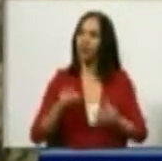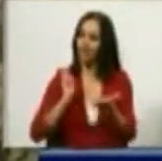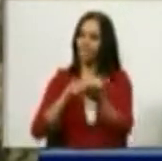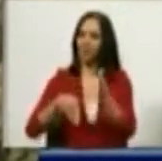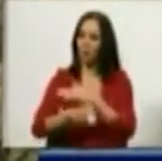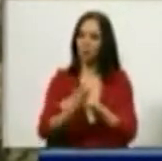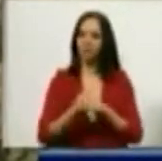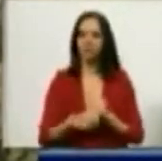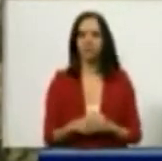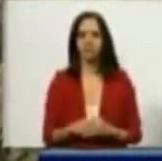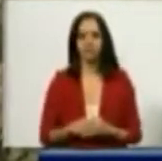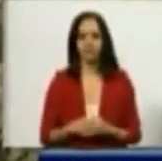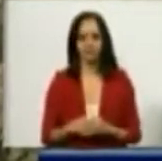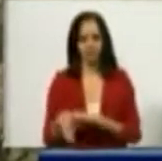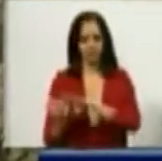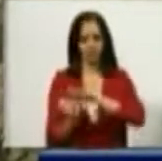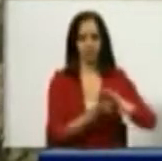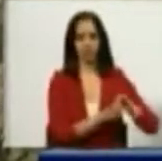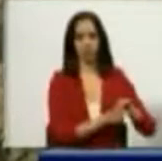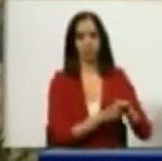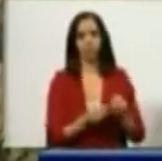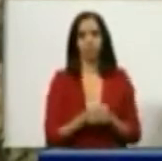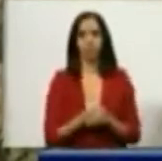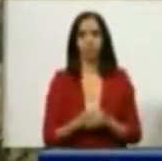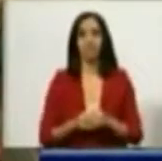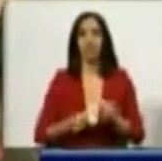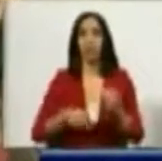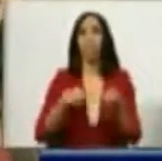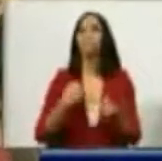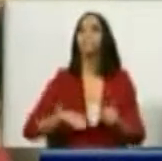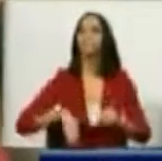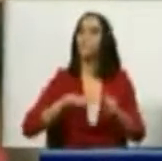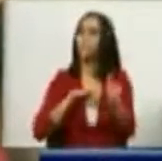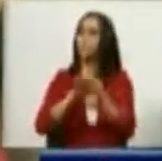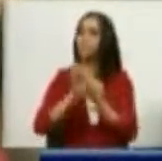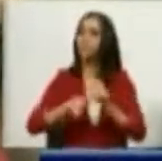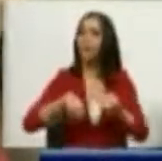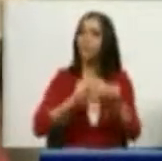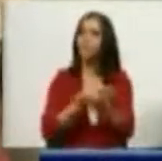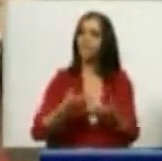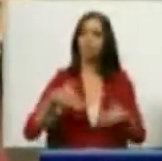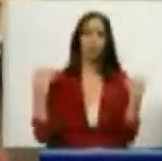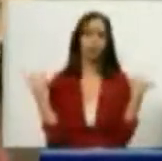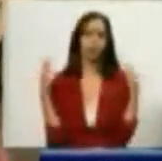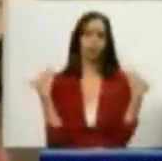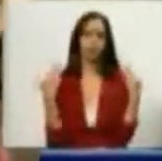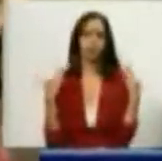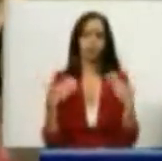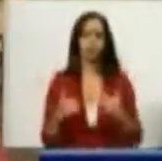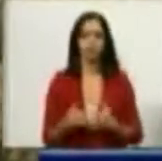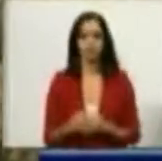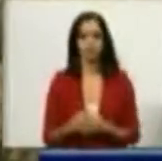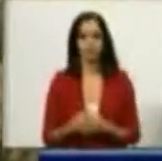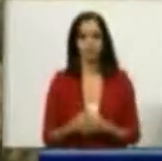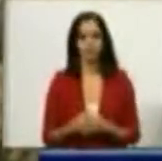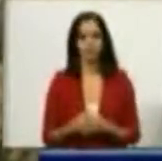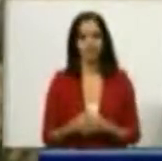Coronel Conde Silva Víctor no vamos a pasar el millón vamos